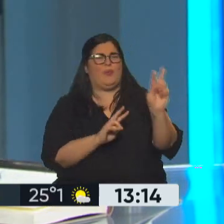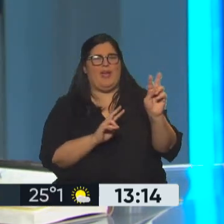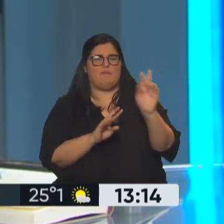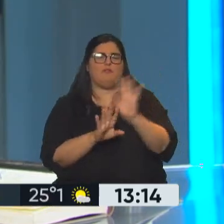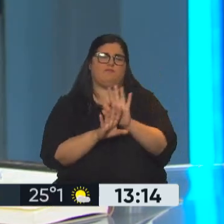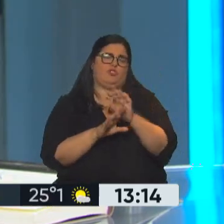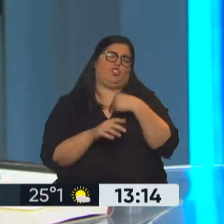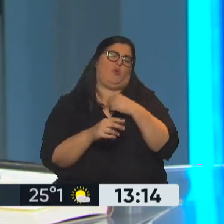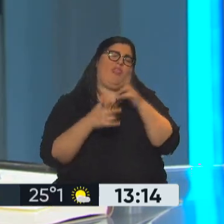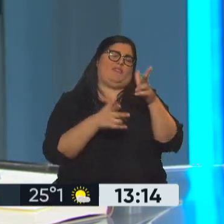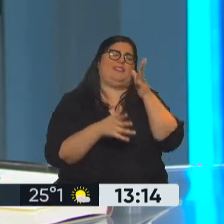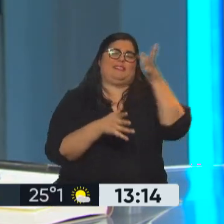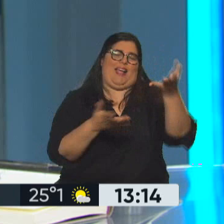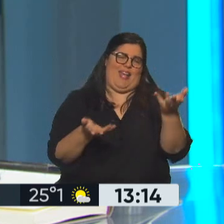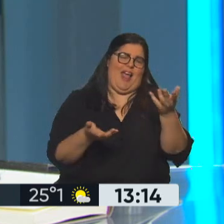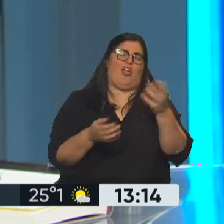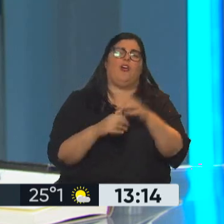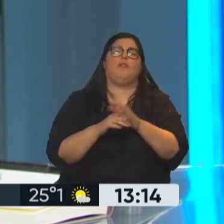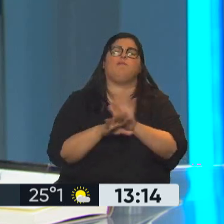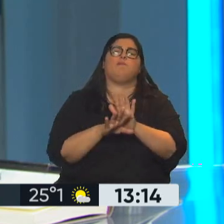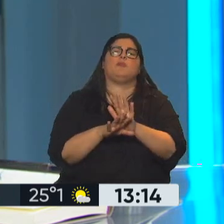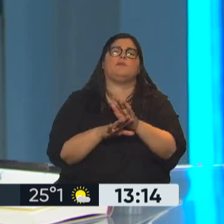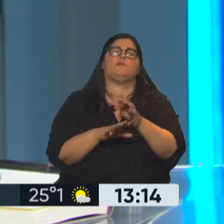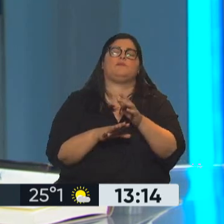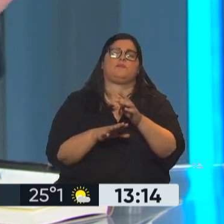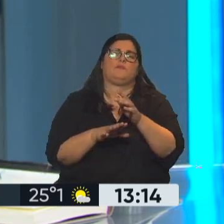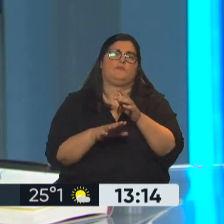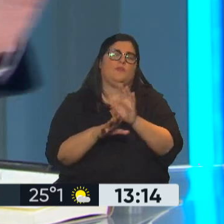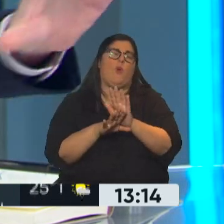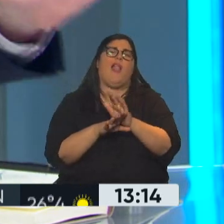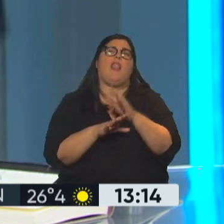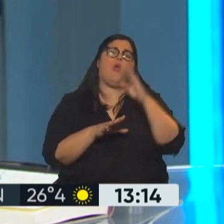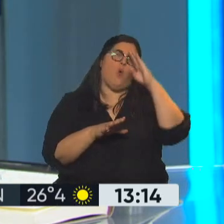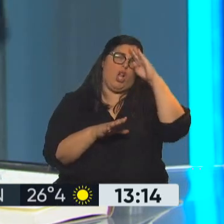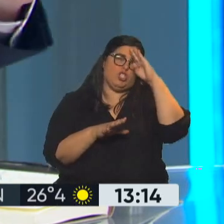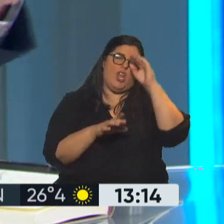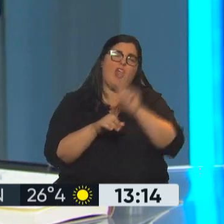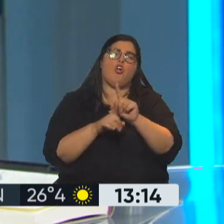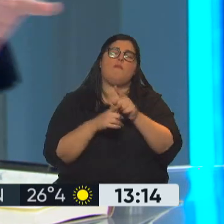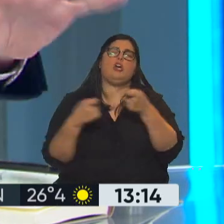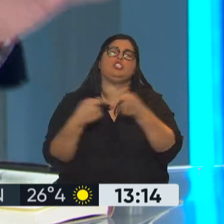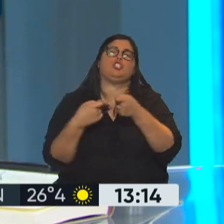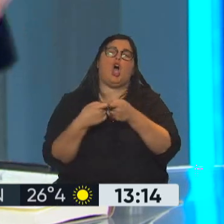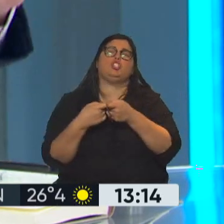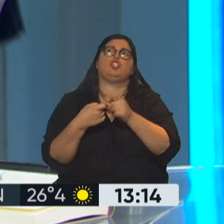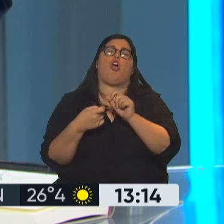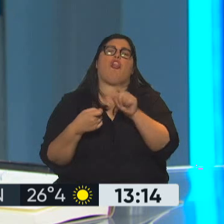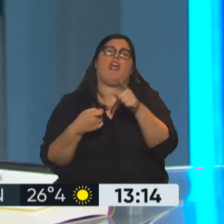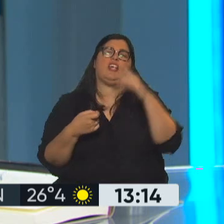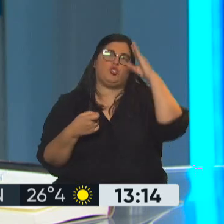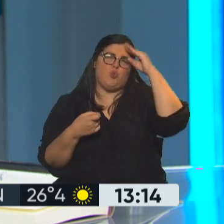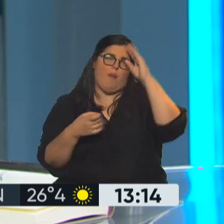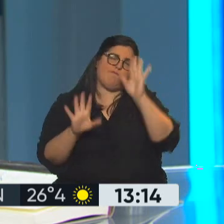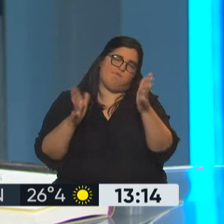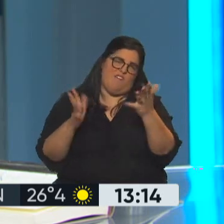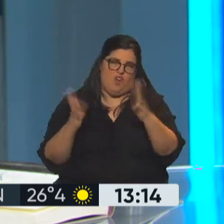voy a exagerar para presentarla rápidamente, que identificaría a Bolsonaro como un aliado, digamos, de lo que sería el trumpismo y